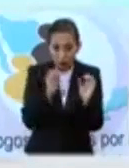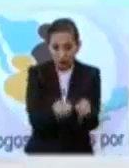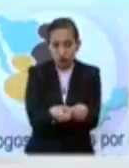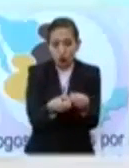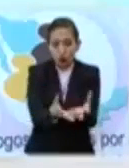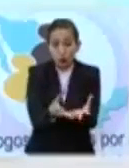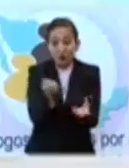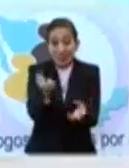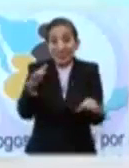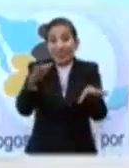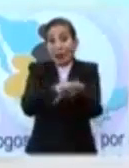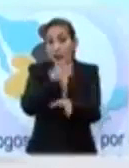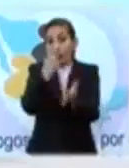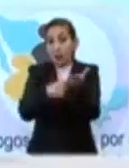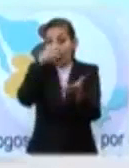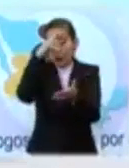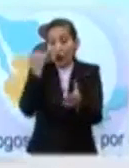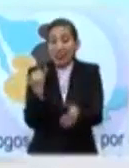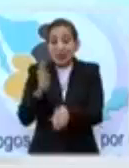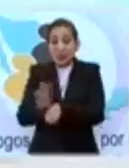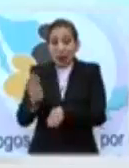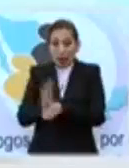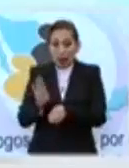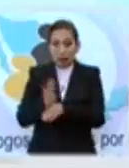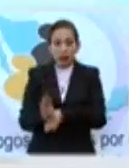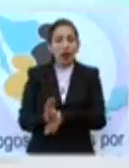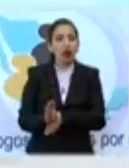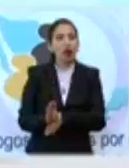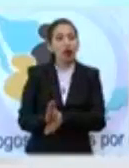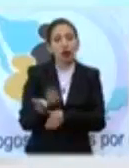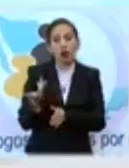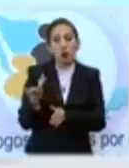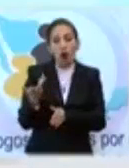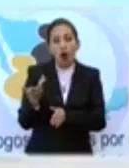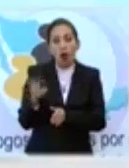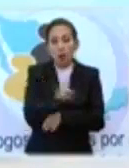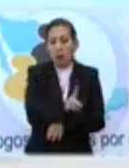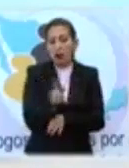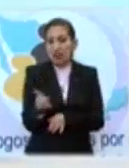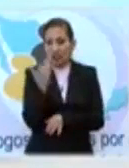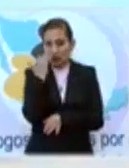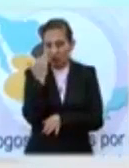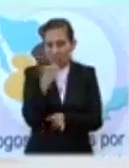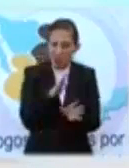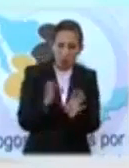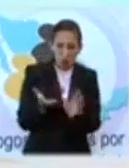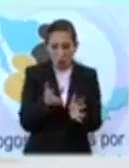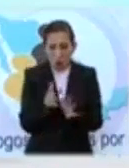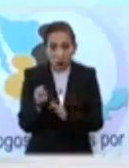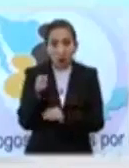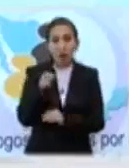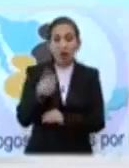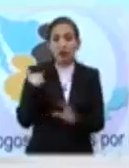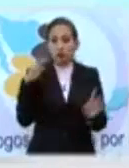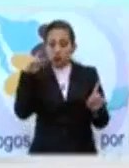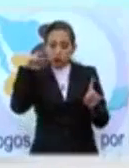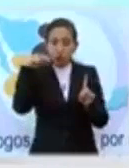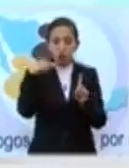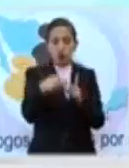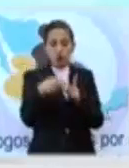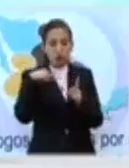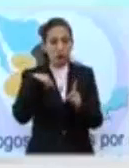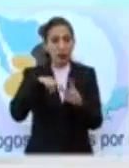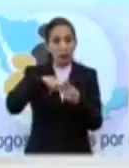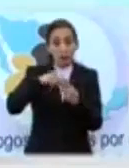Ese cambio que se dio en México y en Brasil en un momento muy similar en el tiempo, es un enfoque que empezaron a